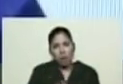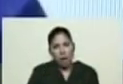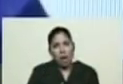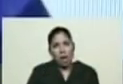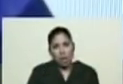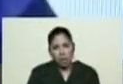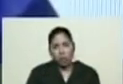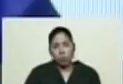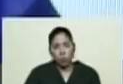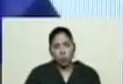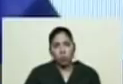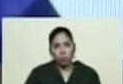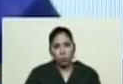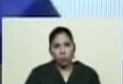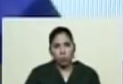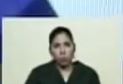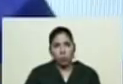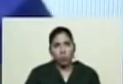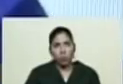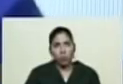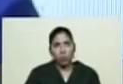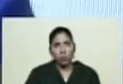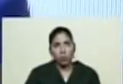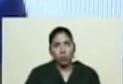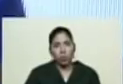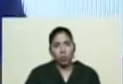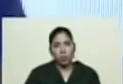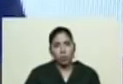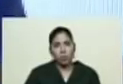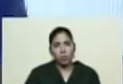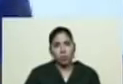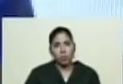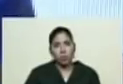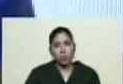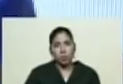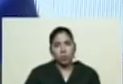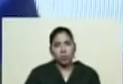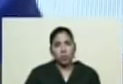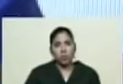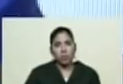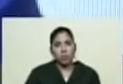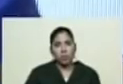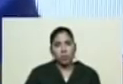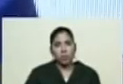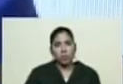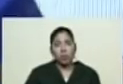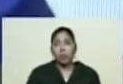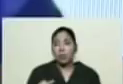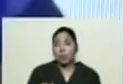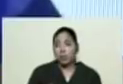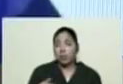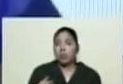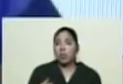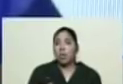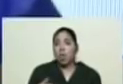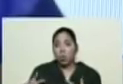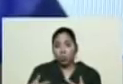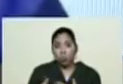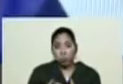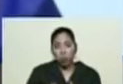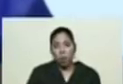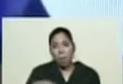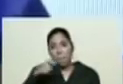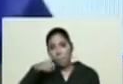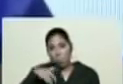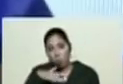Un pueblo en la calle pudo, y los militares y esta unidad cívico-militar de Venezuela, que